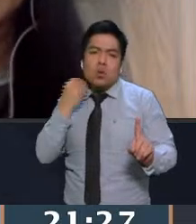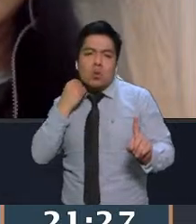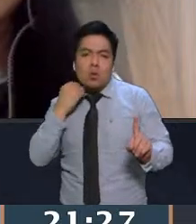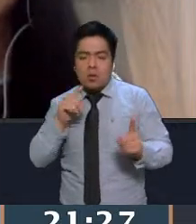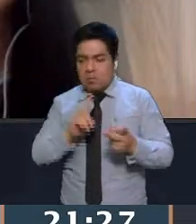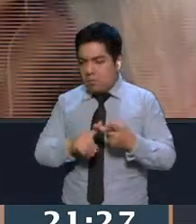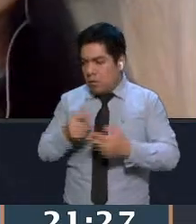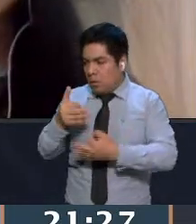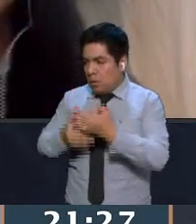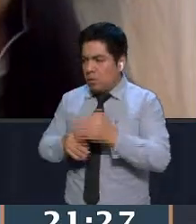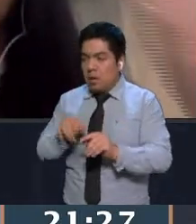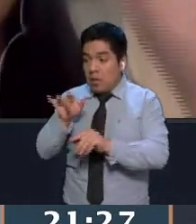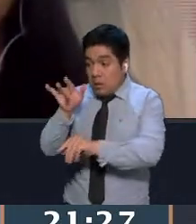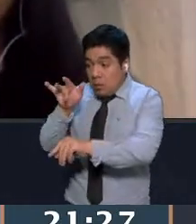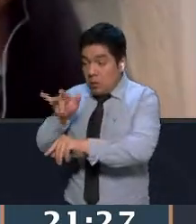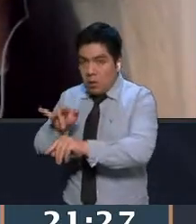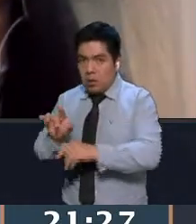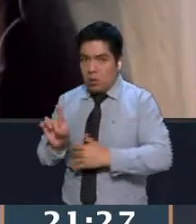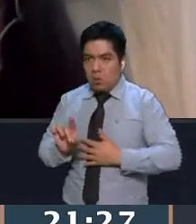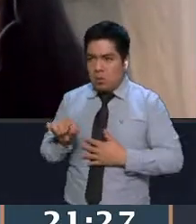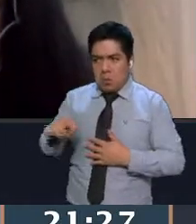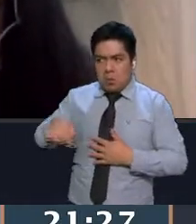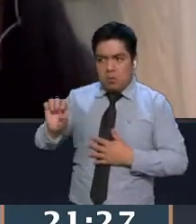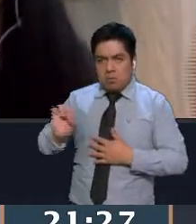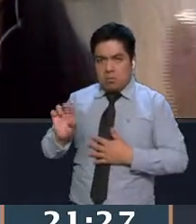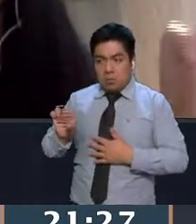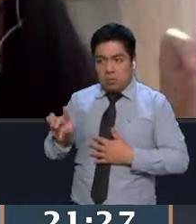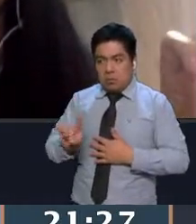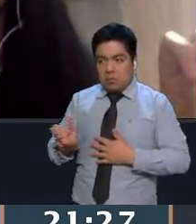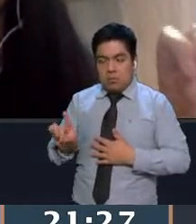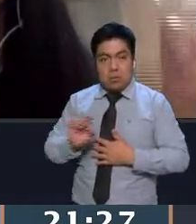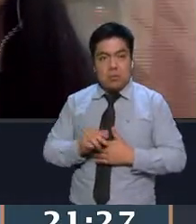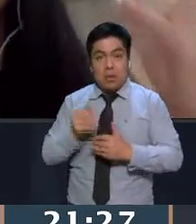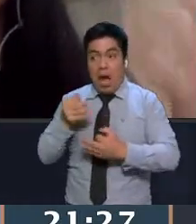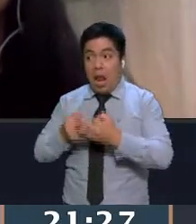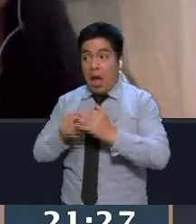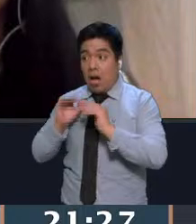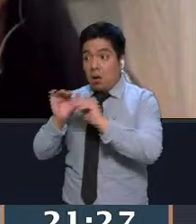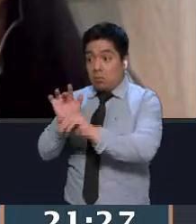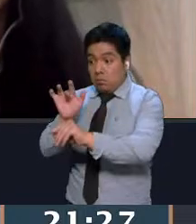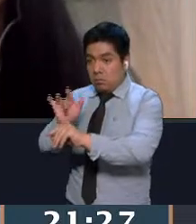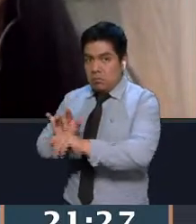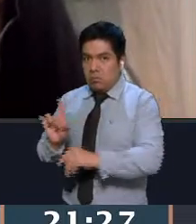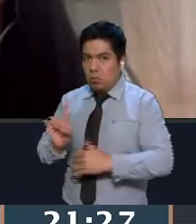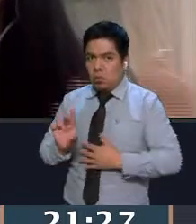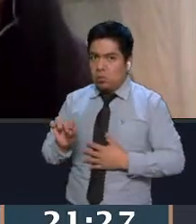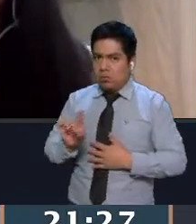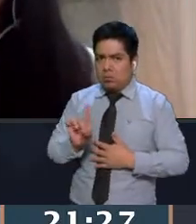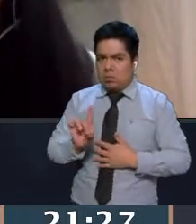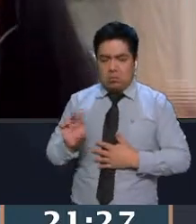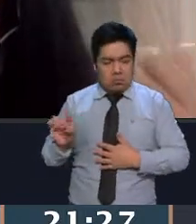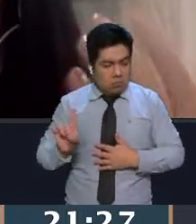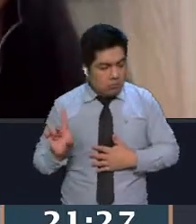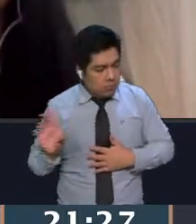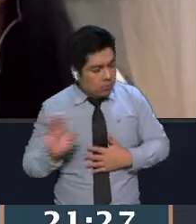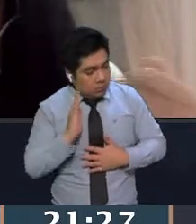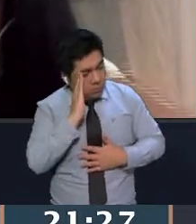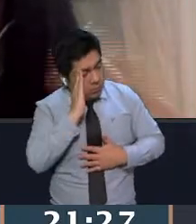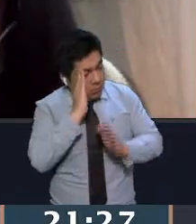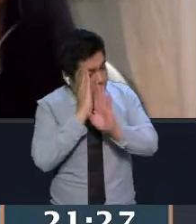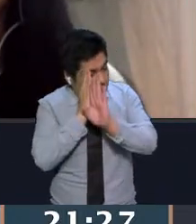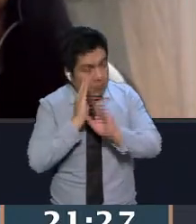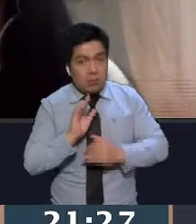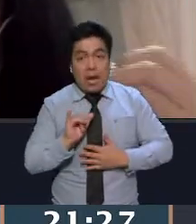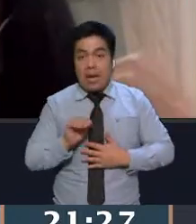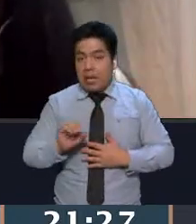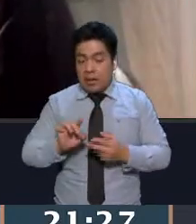poder judicial. Esos parecía que no existen. La Corte no se toca. Y lo cual es exactamente, la Corte no se toca, el INE no se